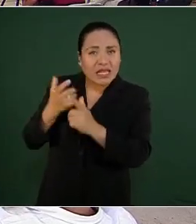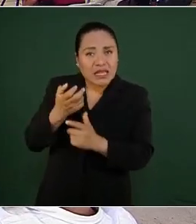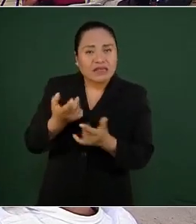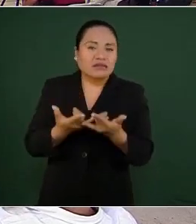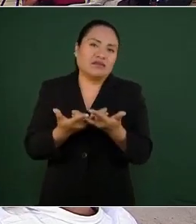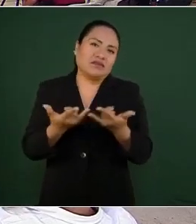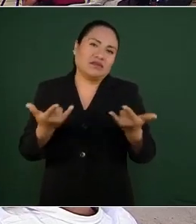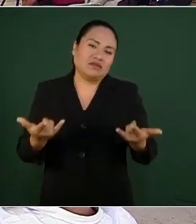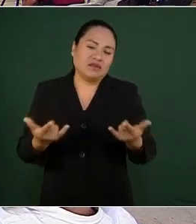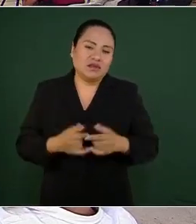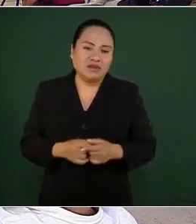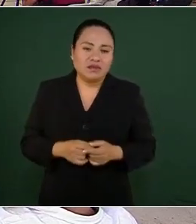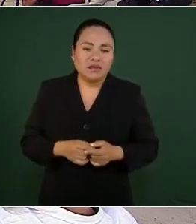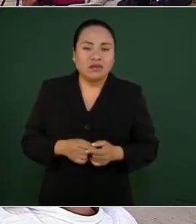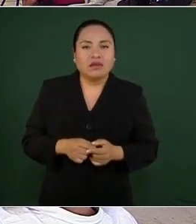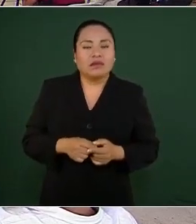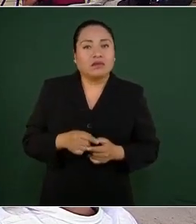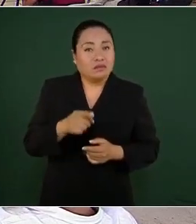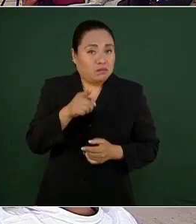Entonces, si tú